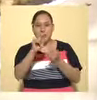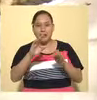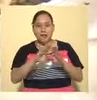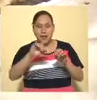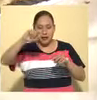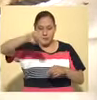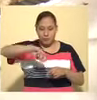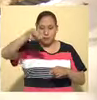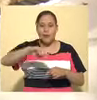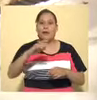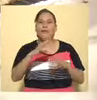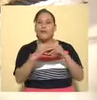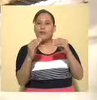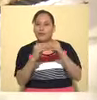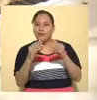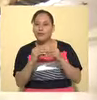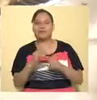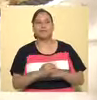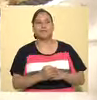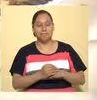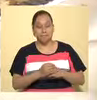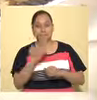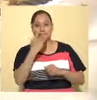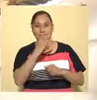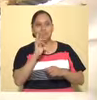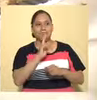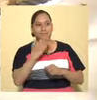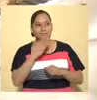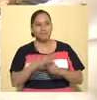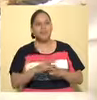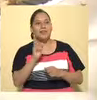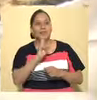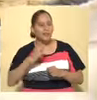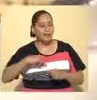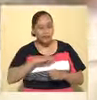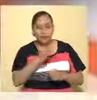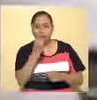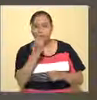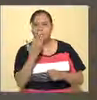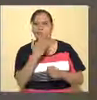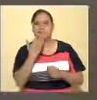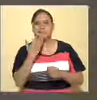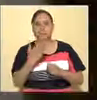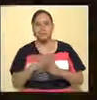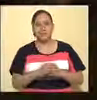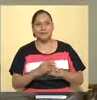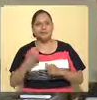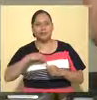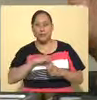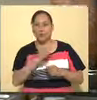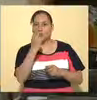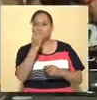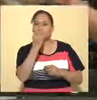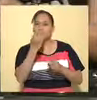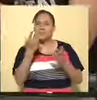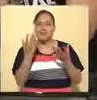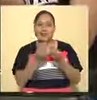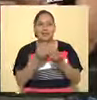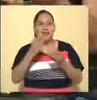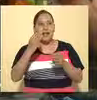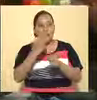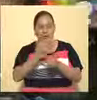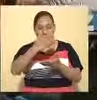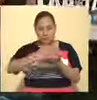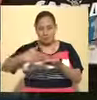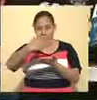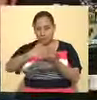fruta. Marinadas. No, hombre, qué cosa. Rico, ¿no? Bueno. No, yo quiero unos... Pues bueno, acá... Nos vamos a quedar desayunando, vamos desayunandísimo. A